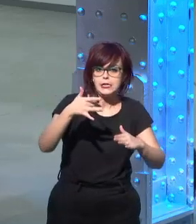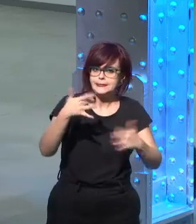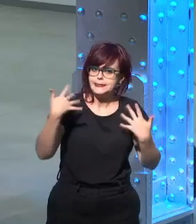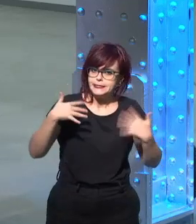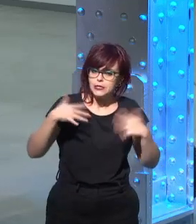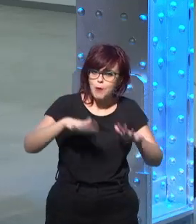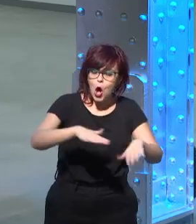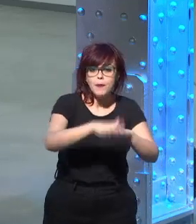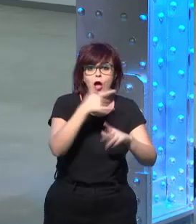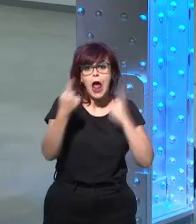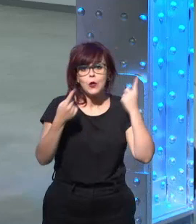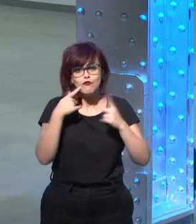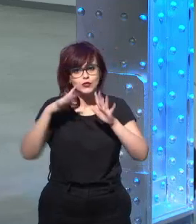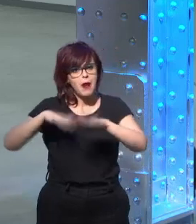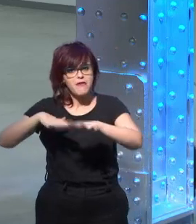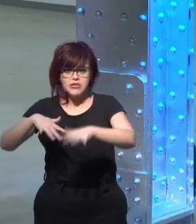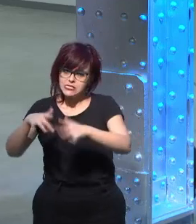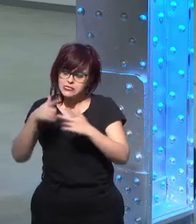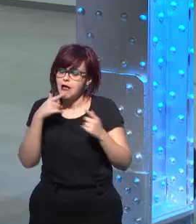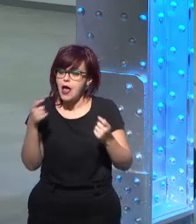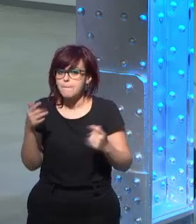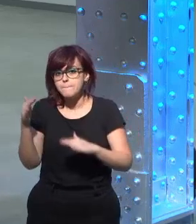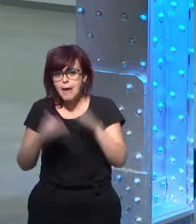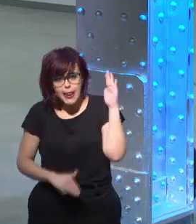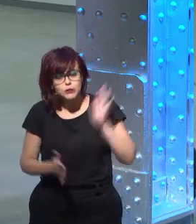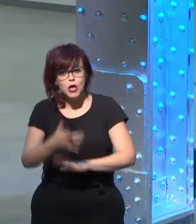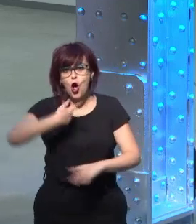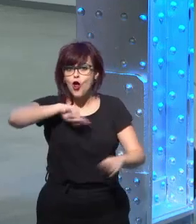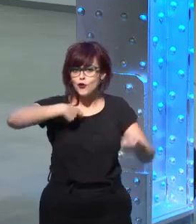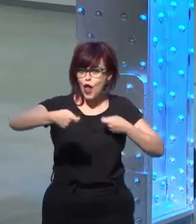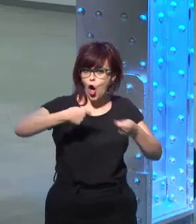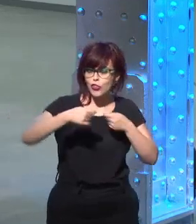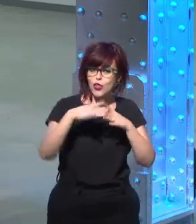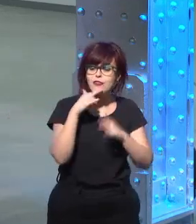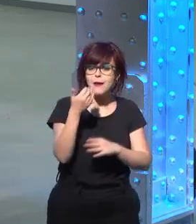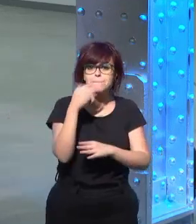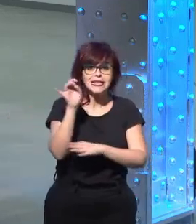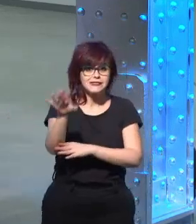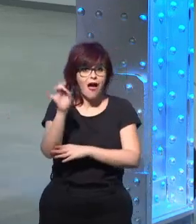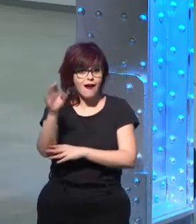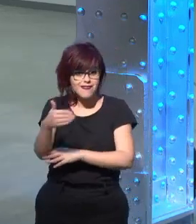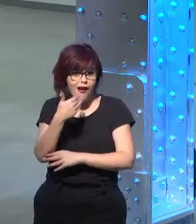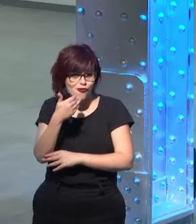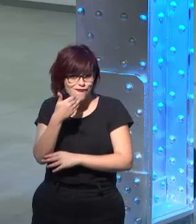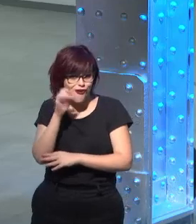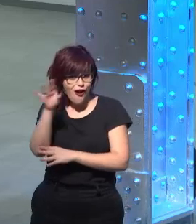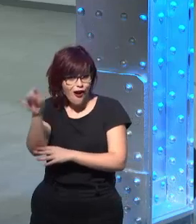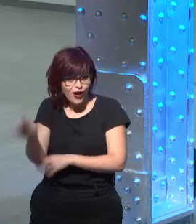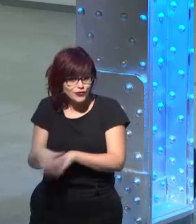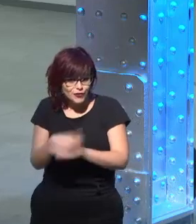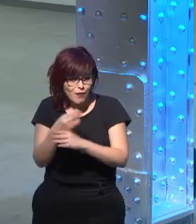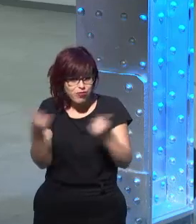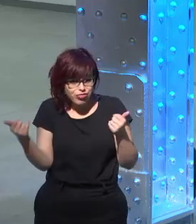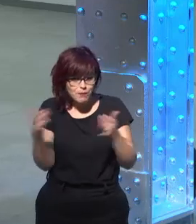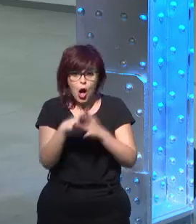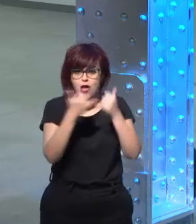menos, pero el WhatsApp ha destrozado nuestro negocio de mensajería. Y a este entorno digital